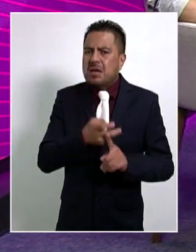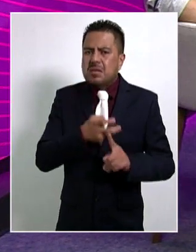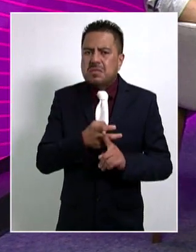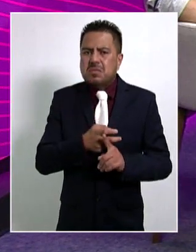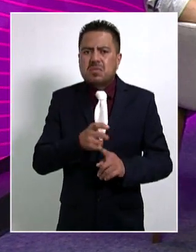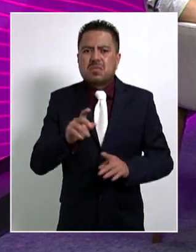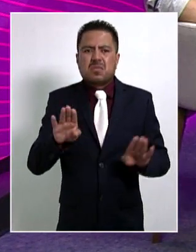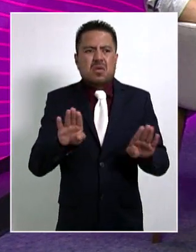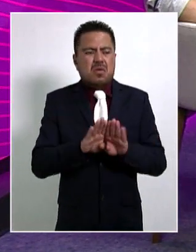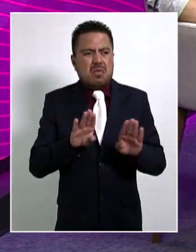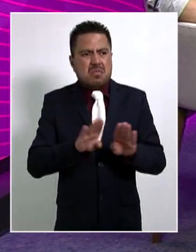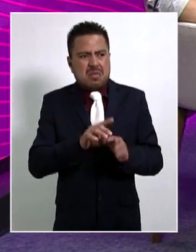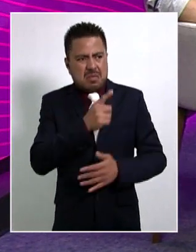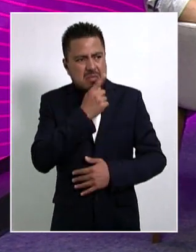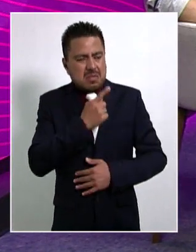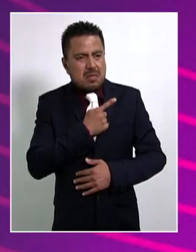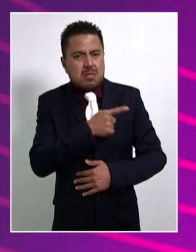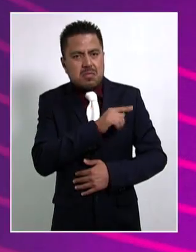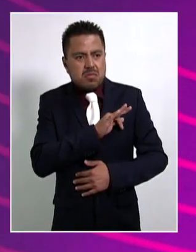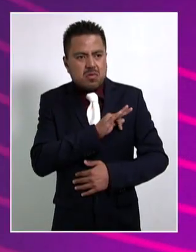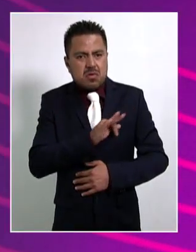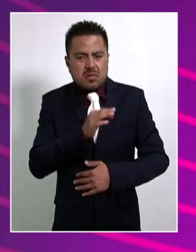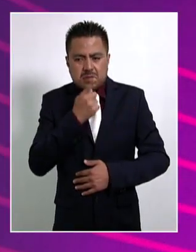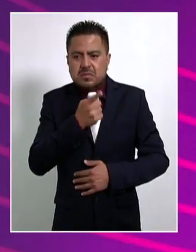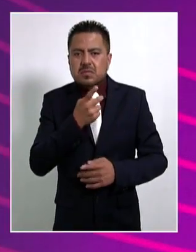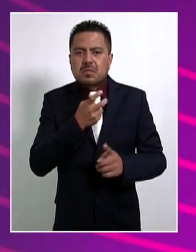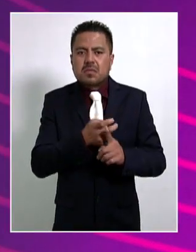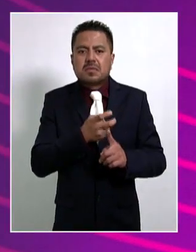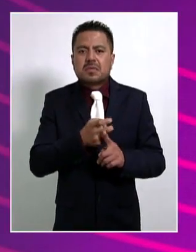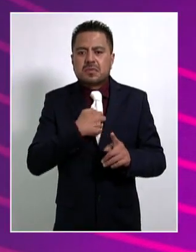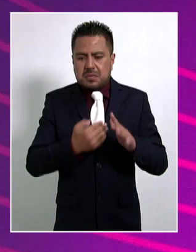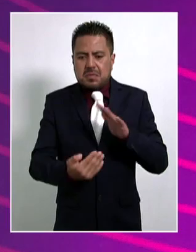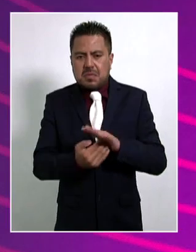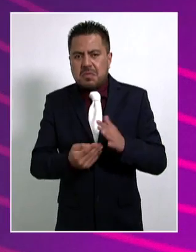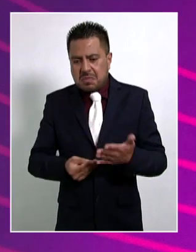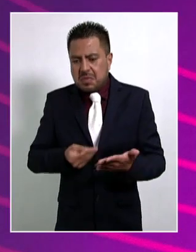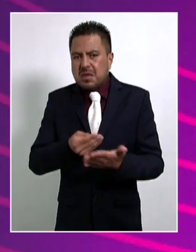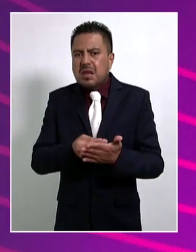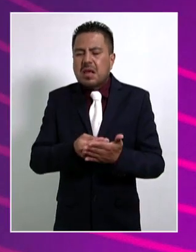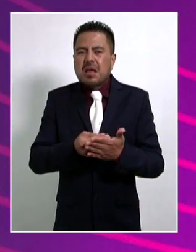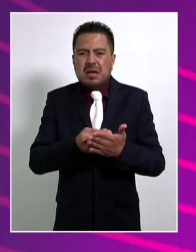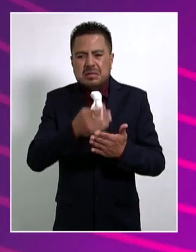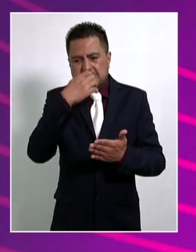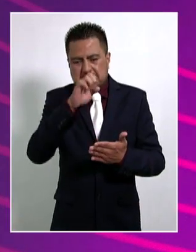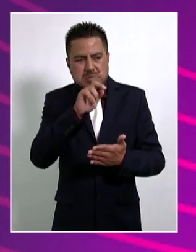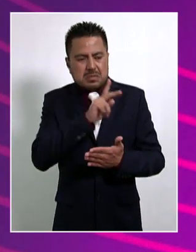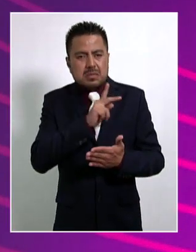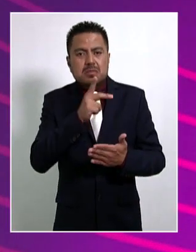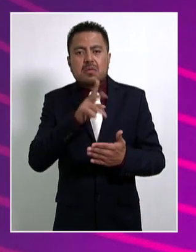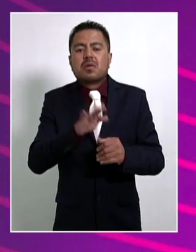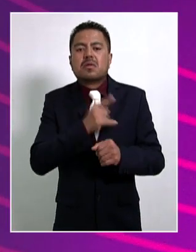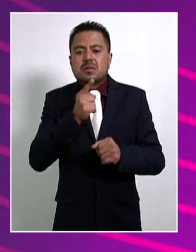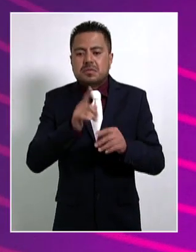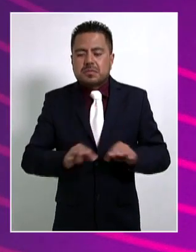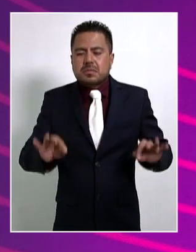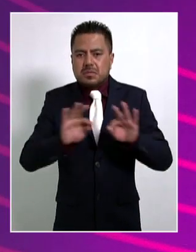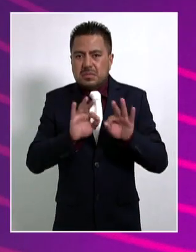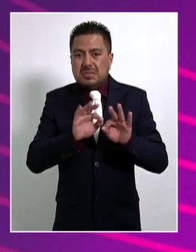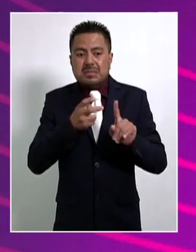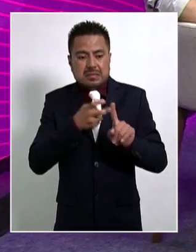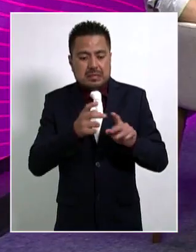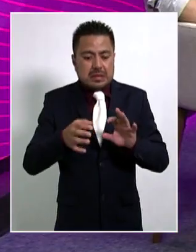Como si se pudiera decir eso. Pero te pongo sobre la mesa esta anécdota porque me parece importante hacerte la siguiente